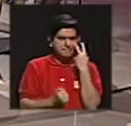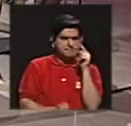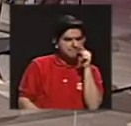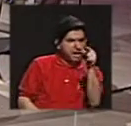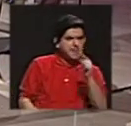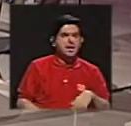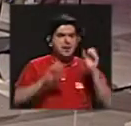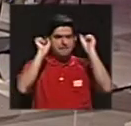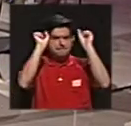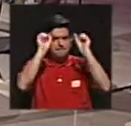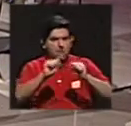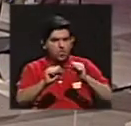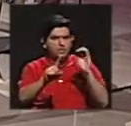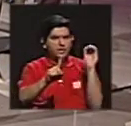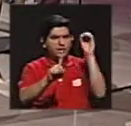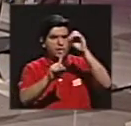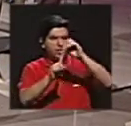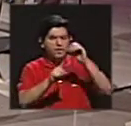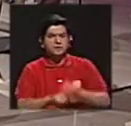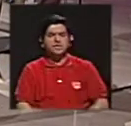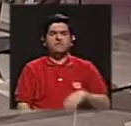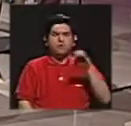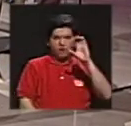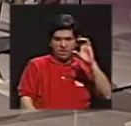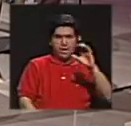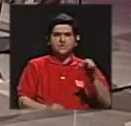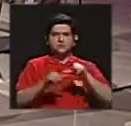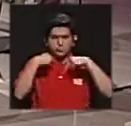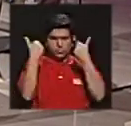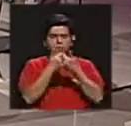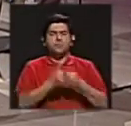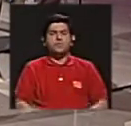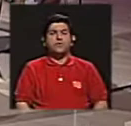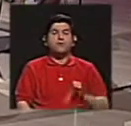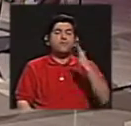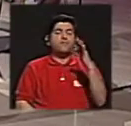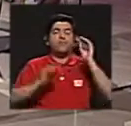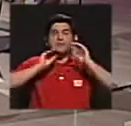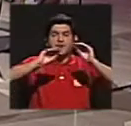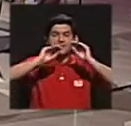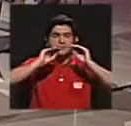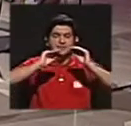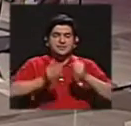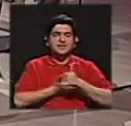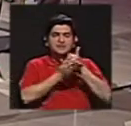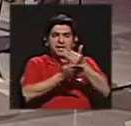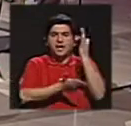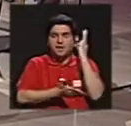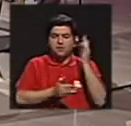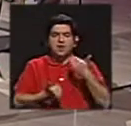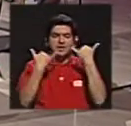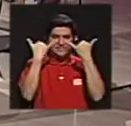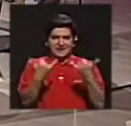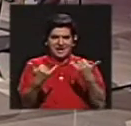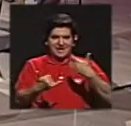estaba logrando el objetivo de Claroscuro, que era crear instrumentos didácticos para ayudar a las mujeres